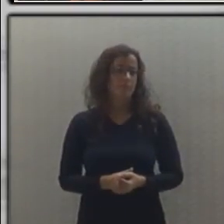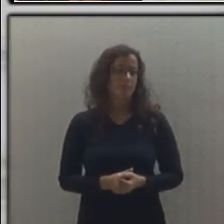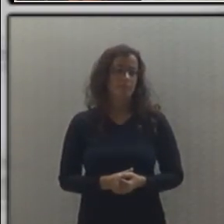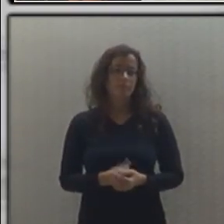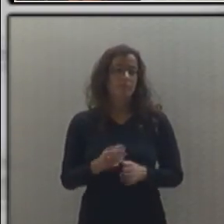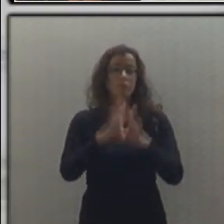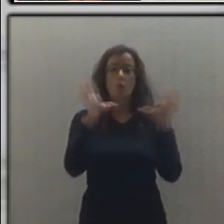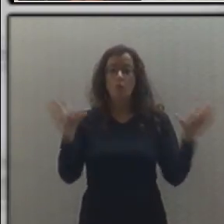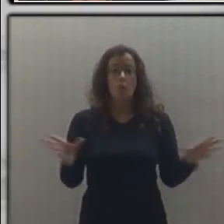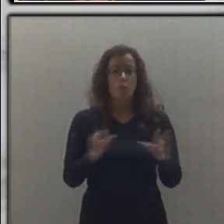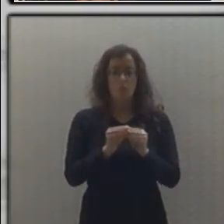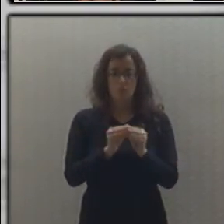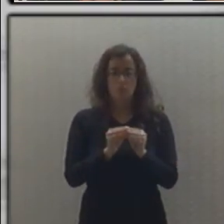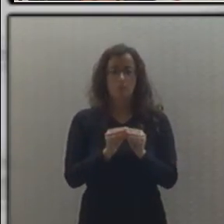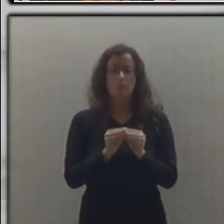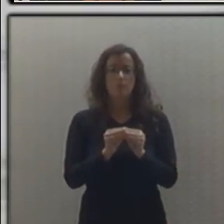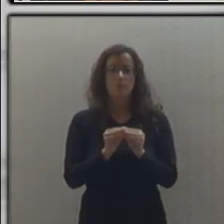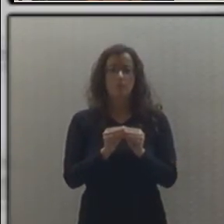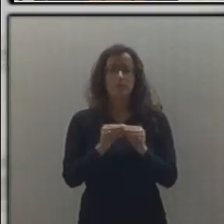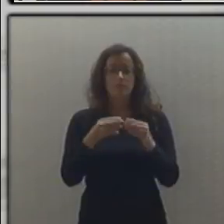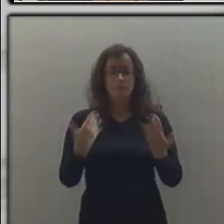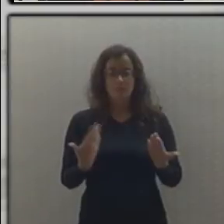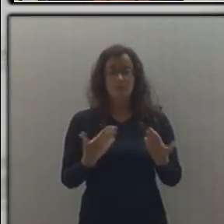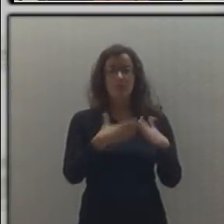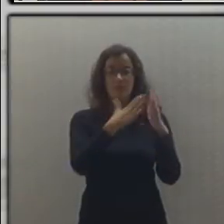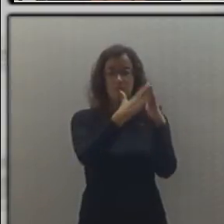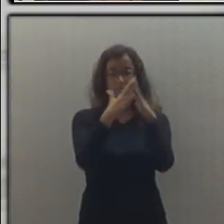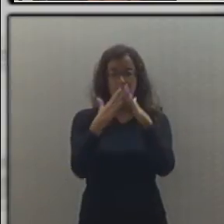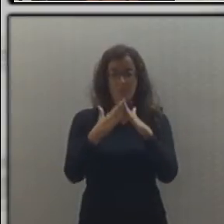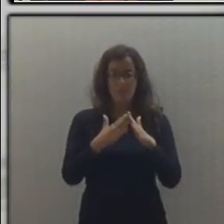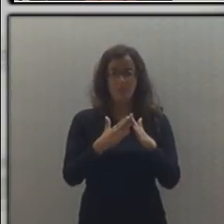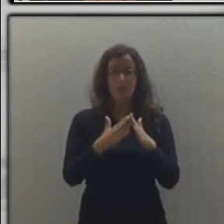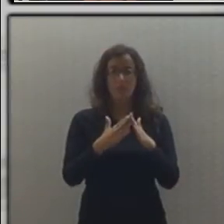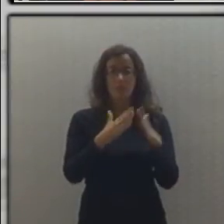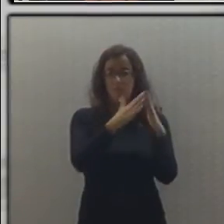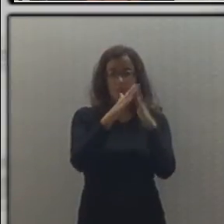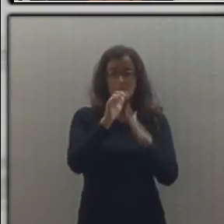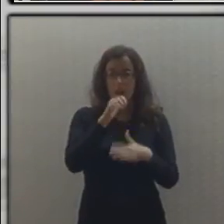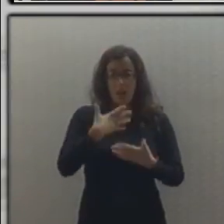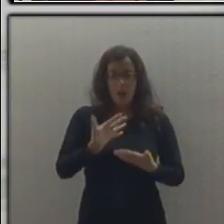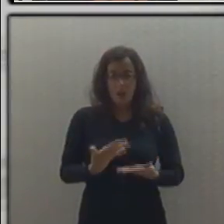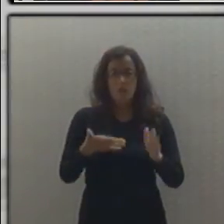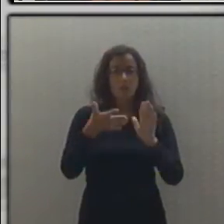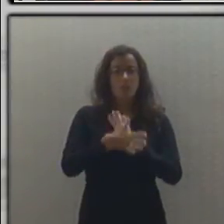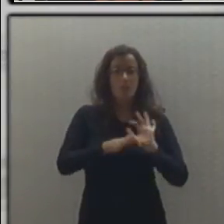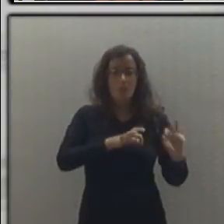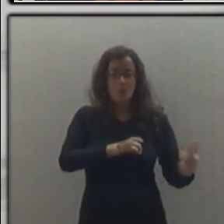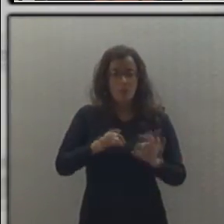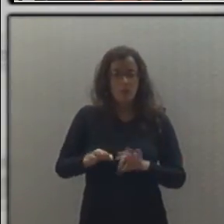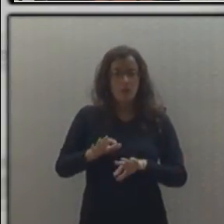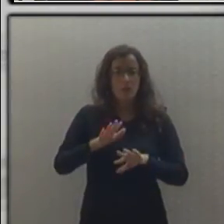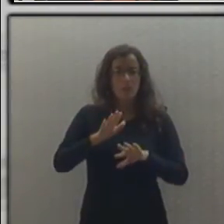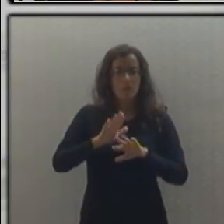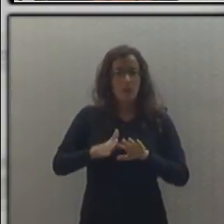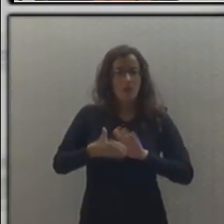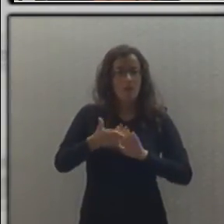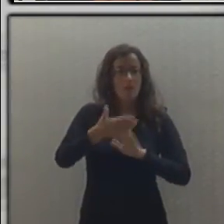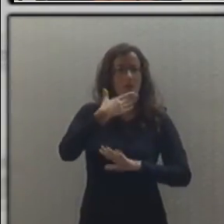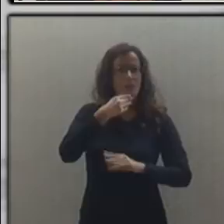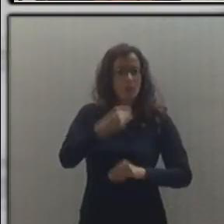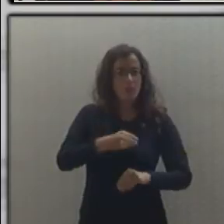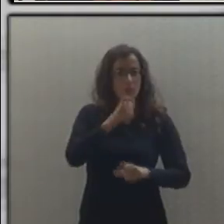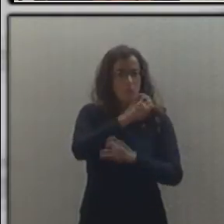como conclusión, pues que el parque de viviendas actual no está preparado para afrontar el envejecimiento